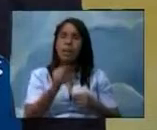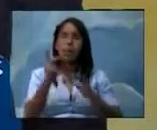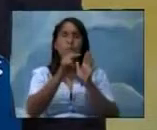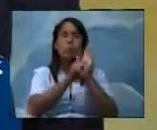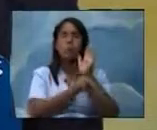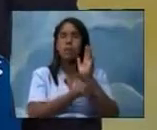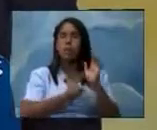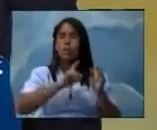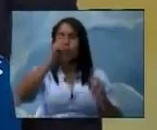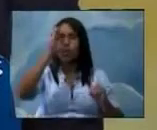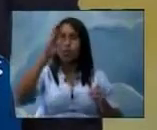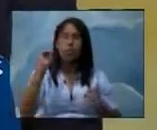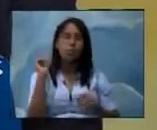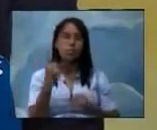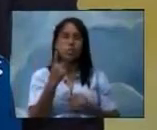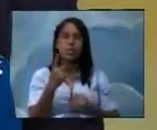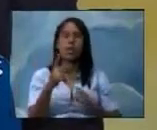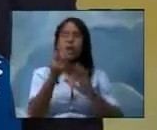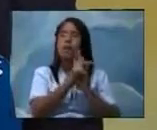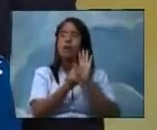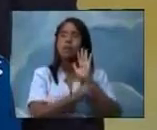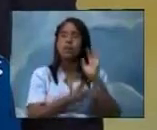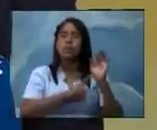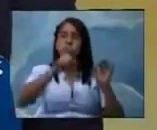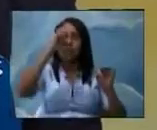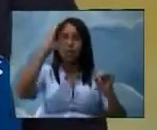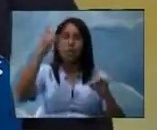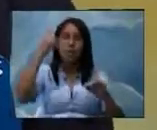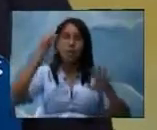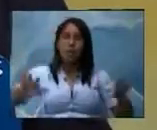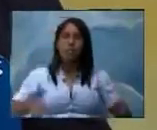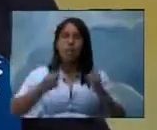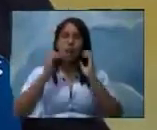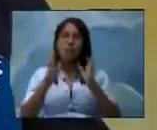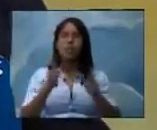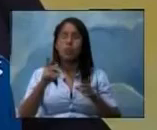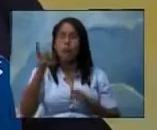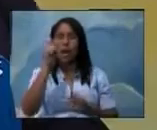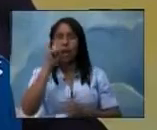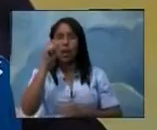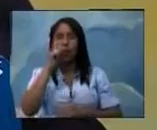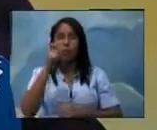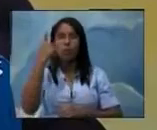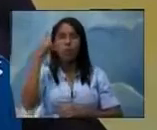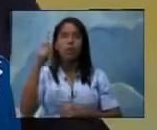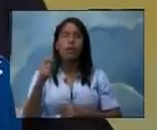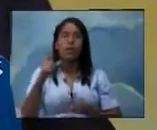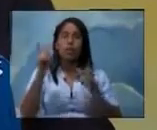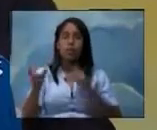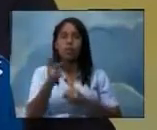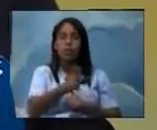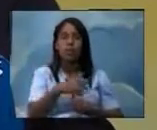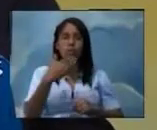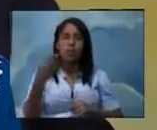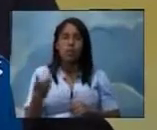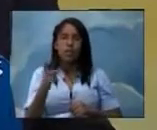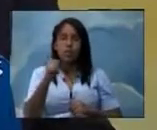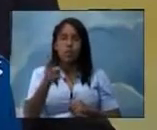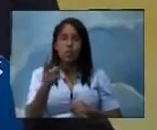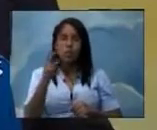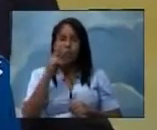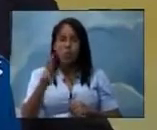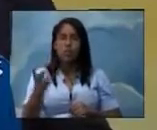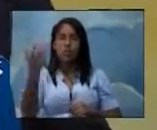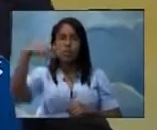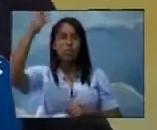de Dios desde un principio, el plan de Dios para salvación, para el hombre, para la humanidad. Lo que tú viste,